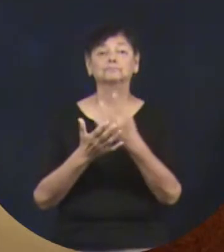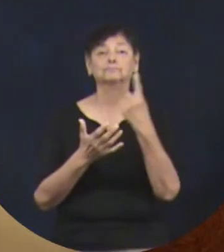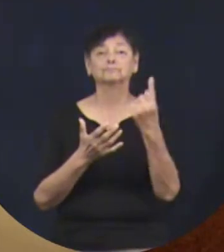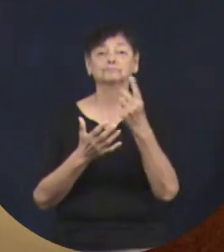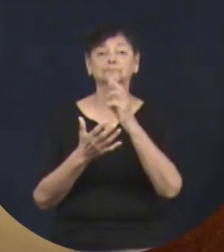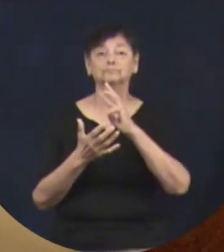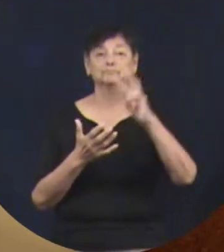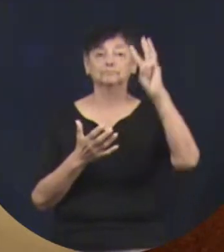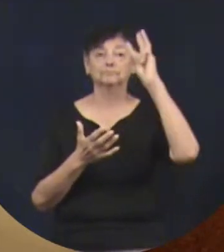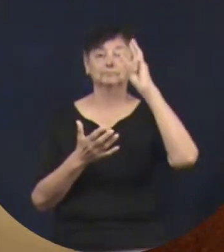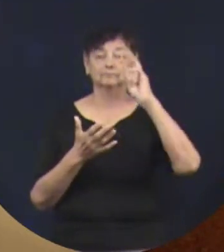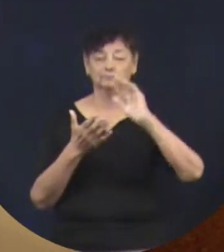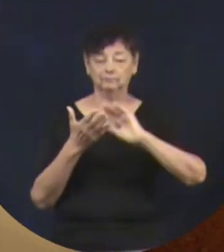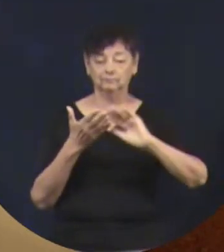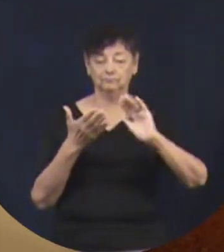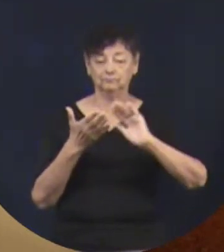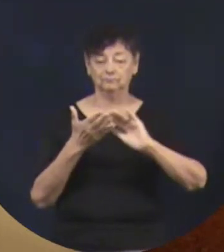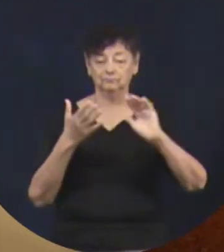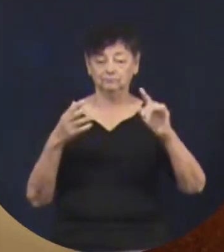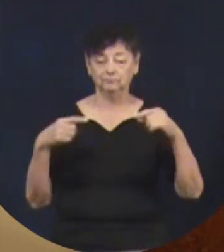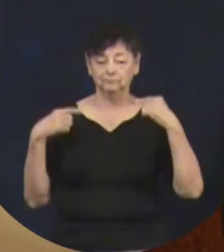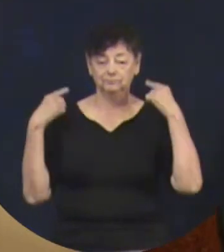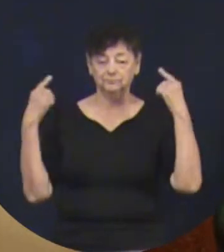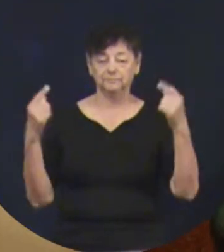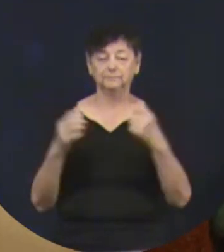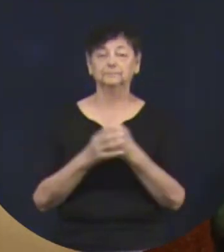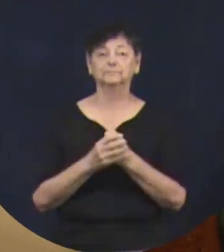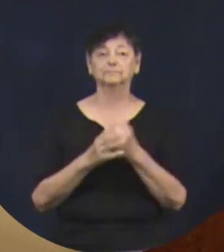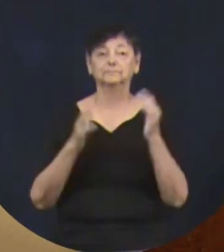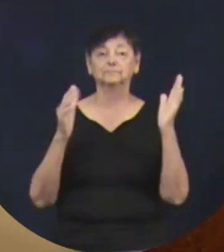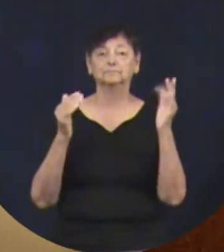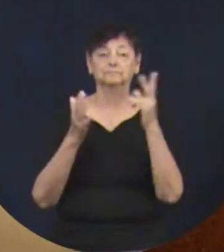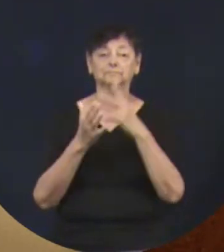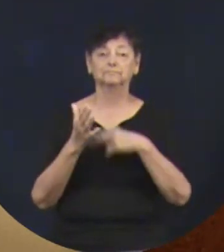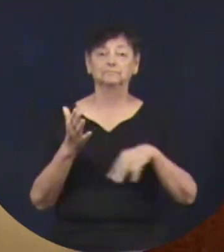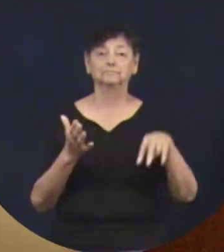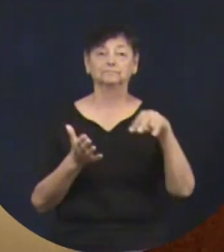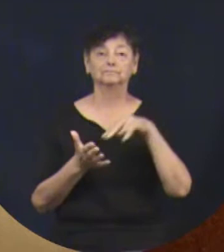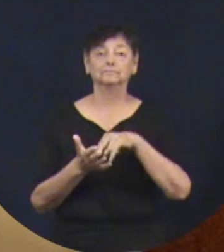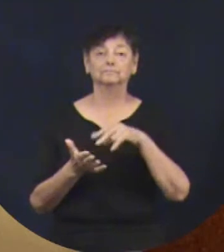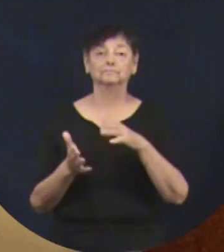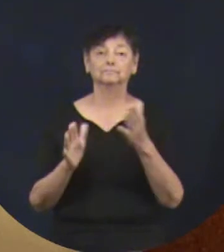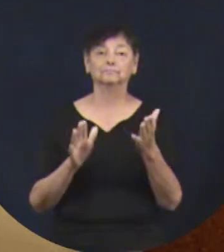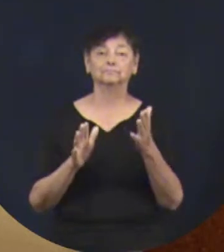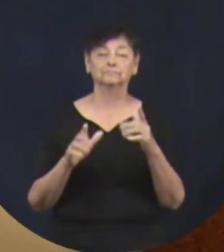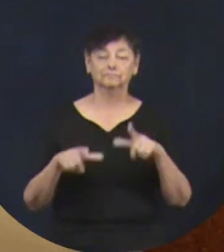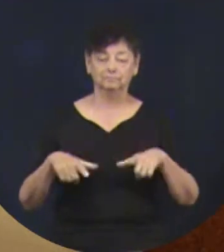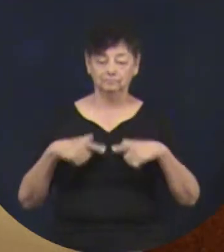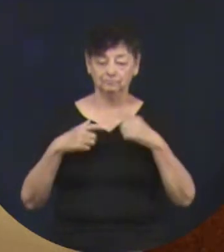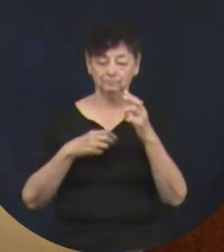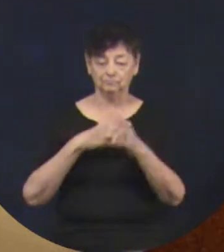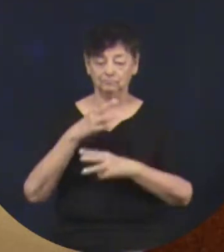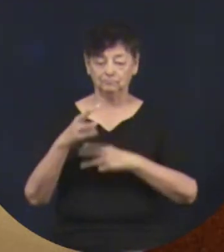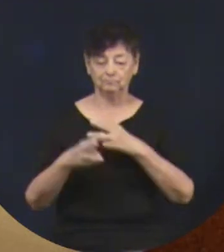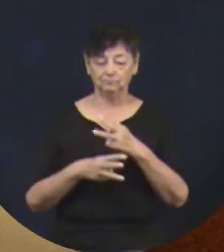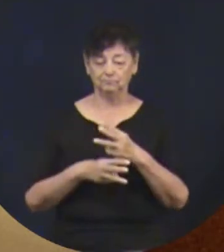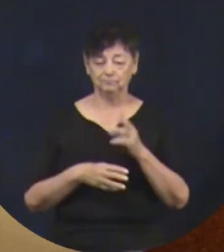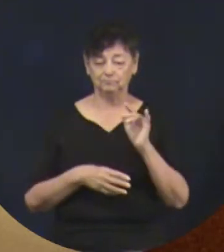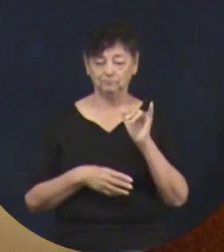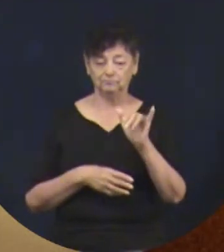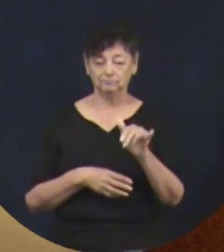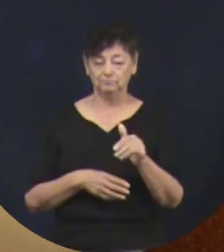solo bautismo para perdón de los pecados. Espero la resurrección de los muertos y la vida del mundo